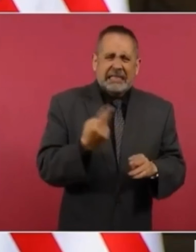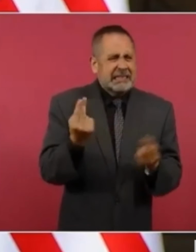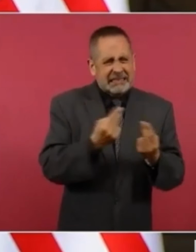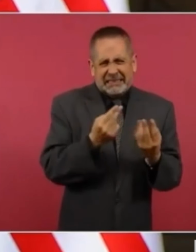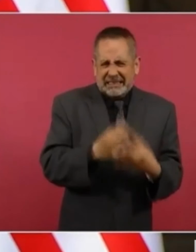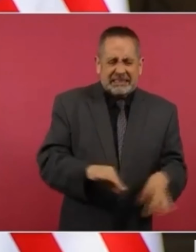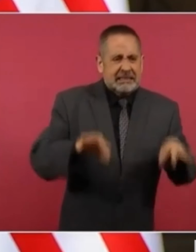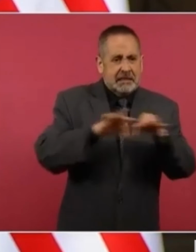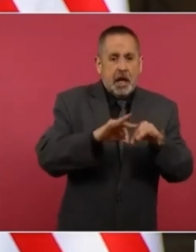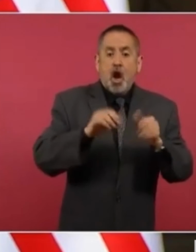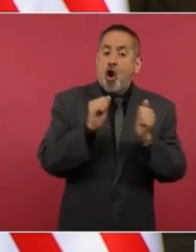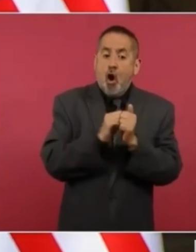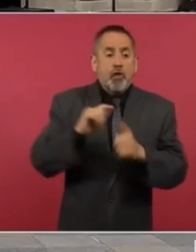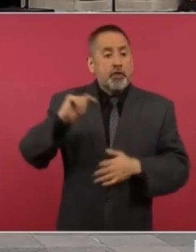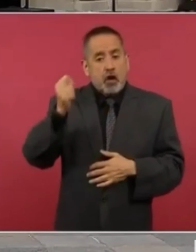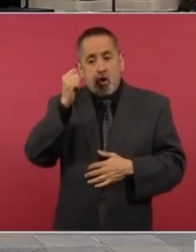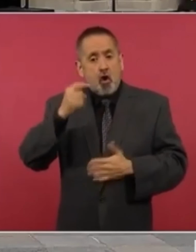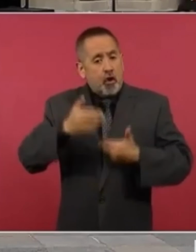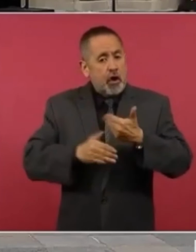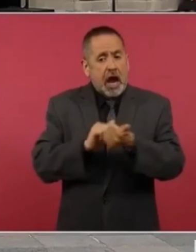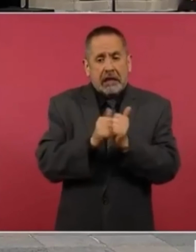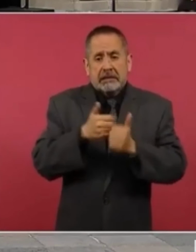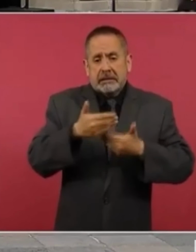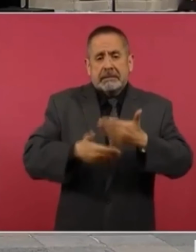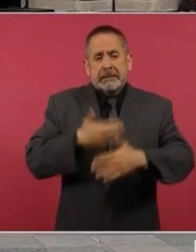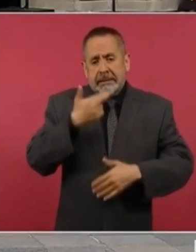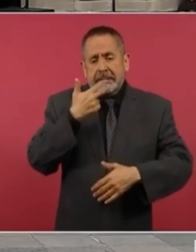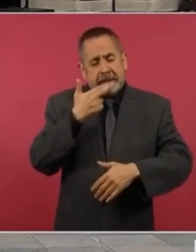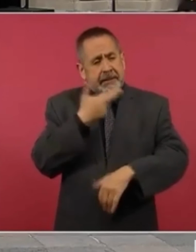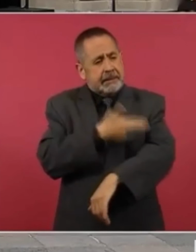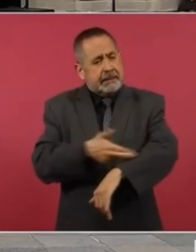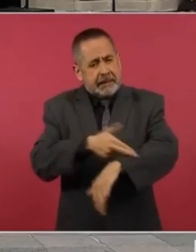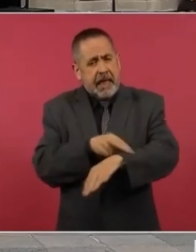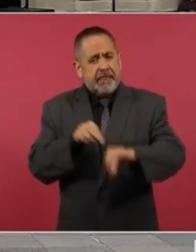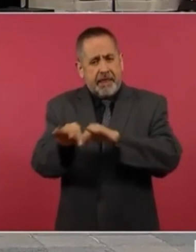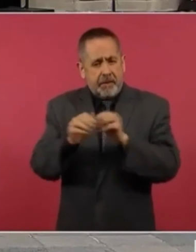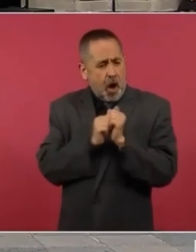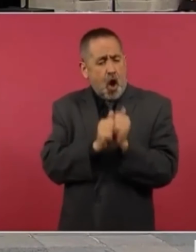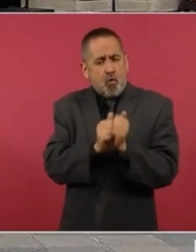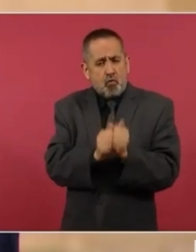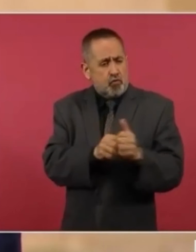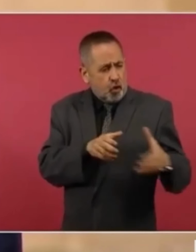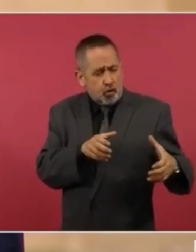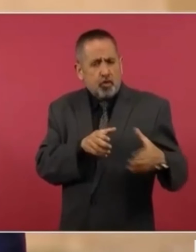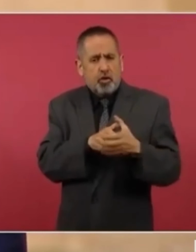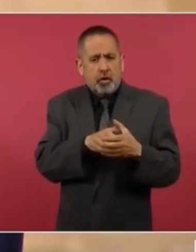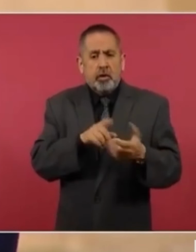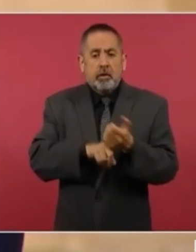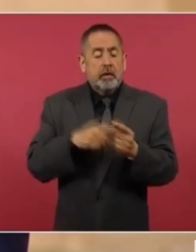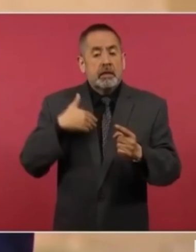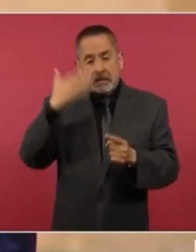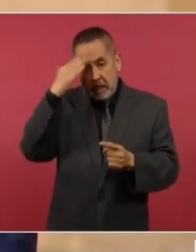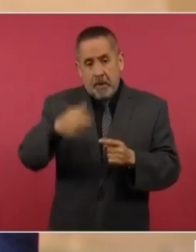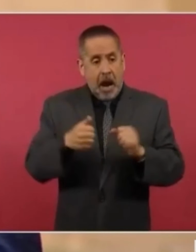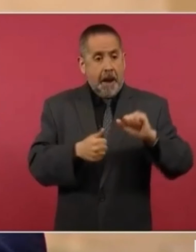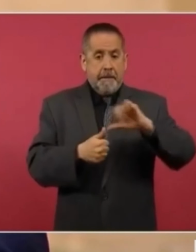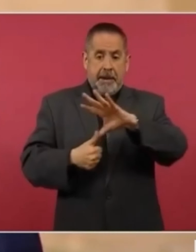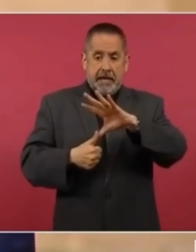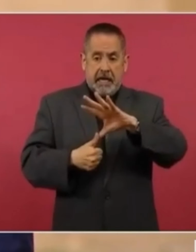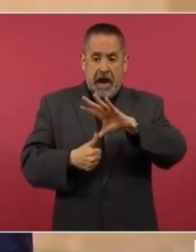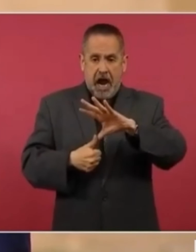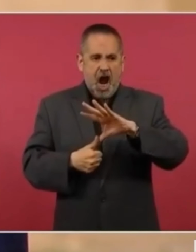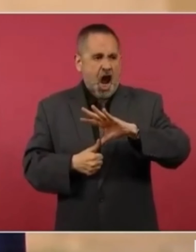otras tecnologías, siempre vamos a trabajar juntos. Sabemos que lo que América del Norte puede ofrecer